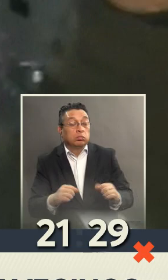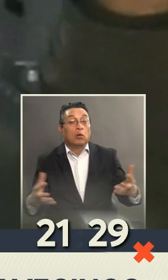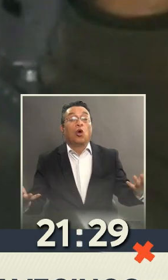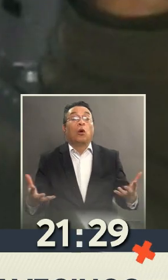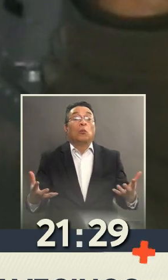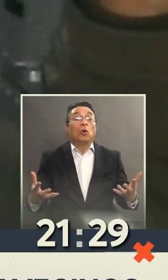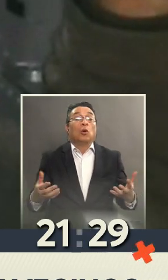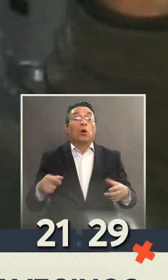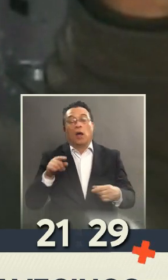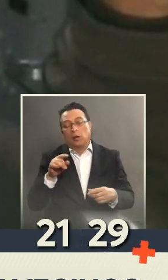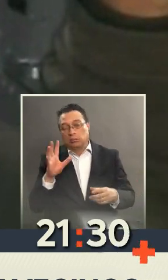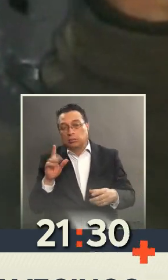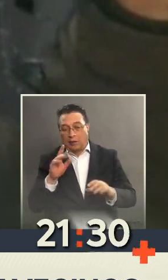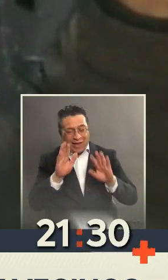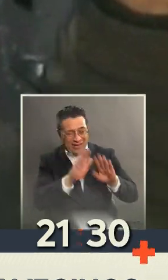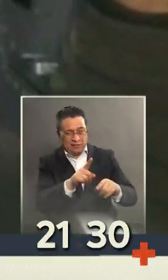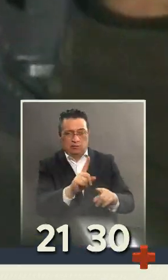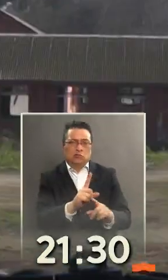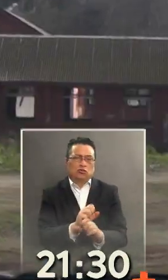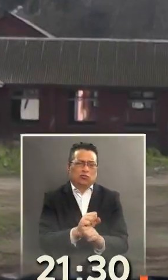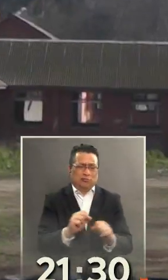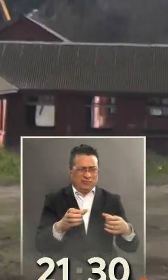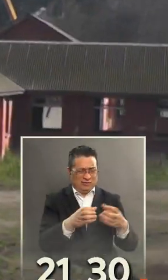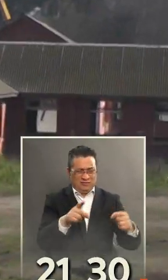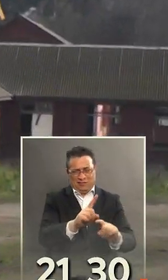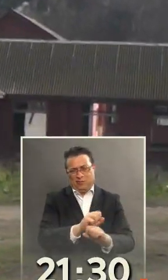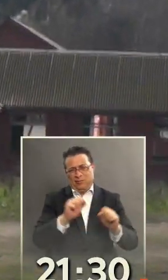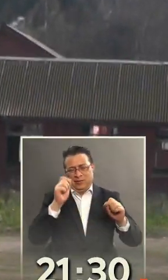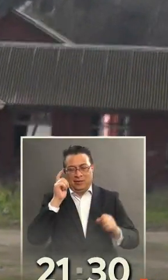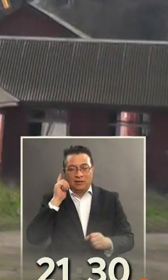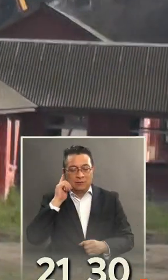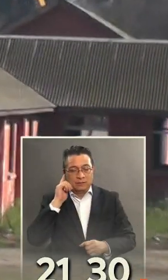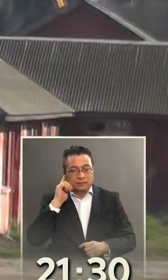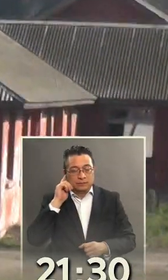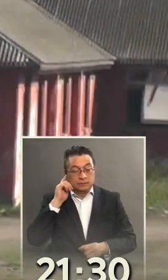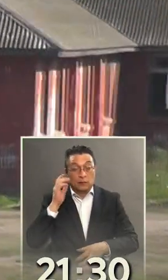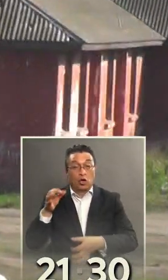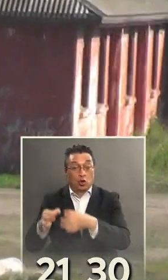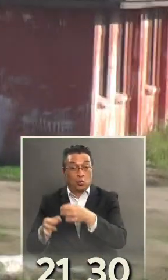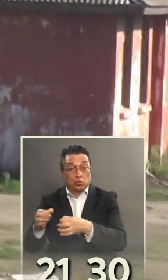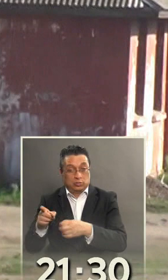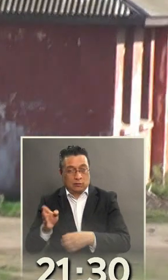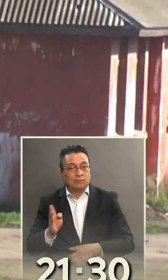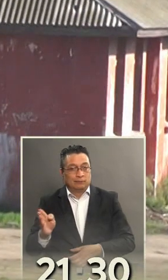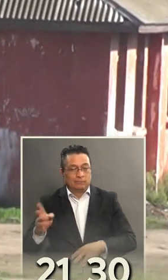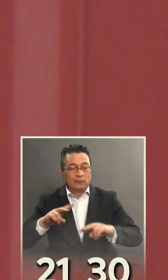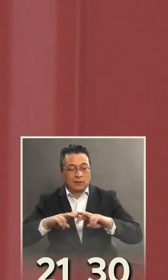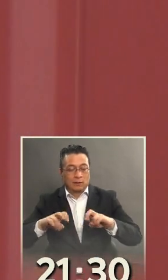no deberían nunca haberlo dejado ahí, el container, jamás. Mientras tanto, la justicia sigue investigando a quien